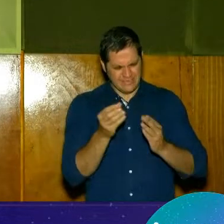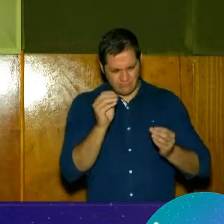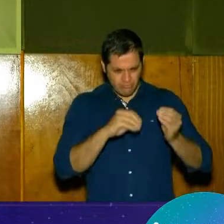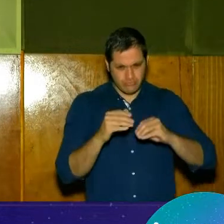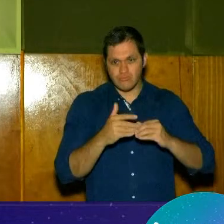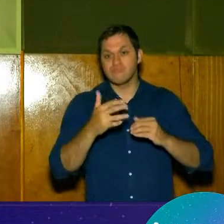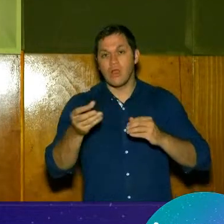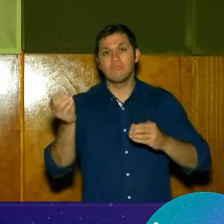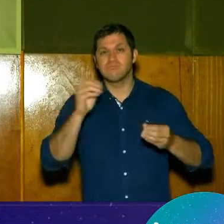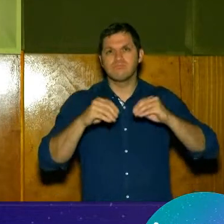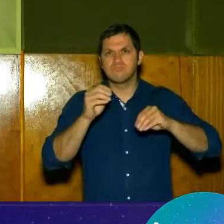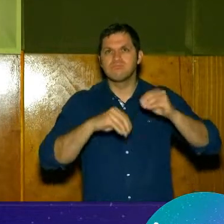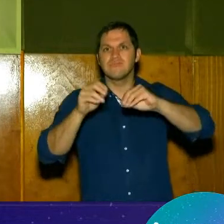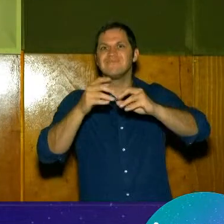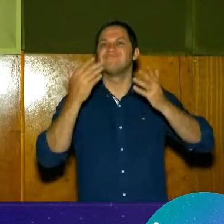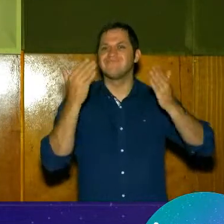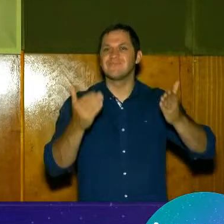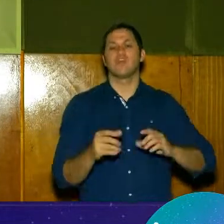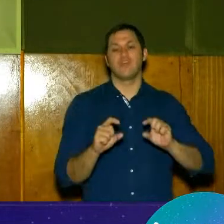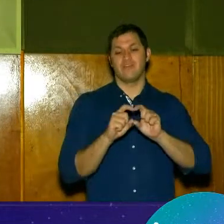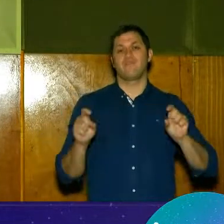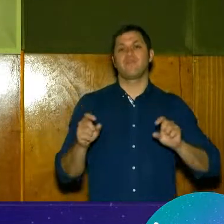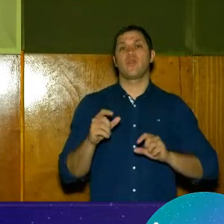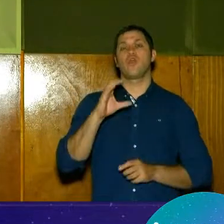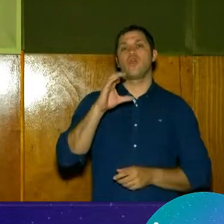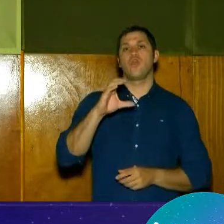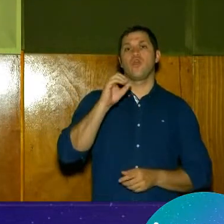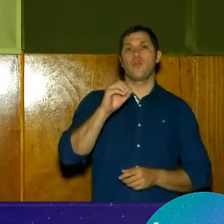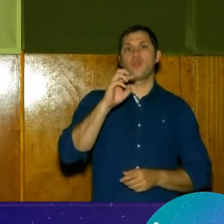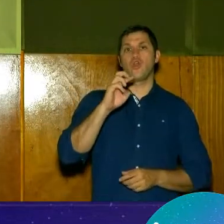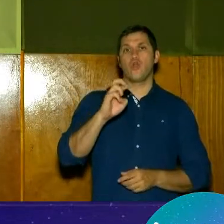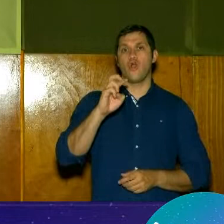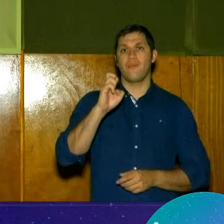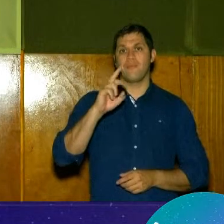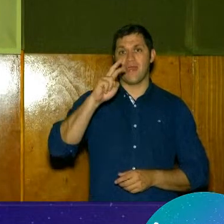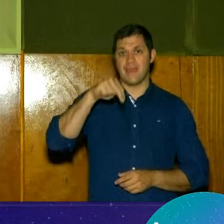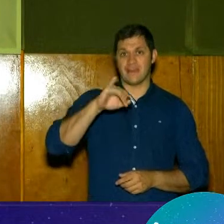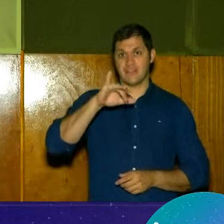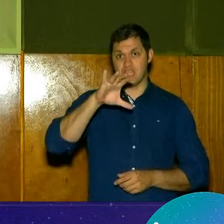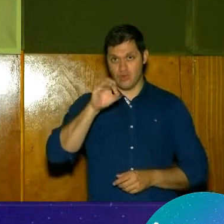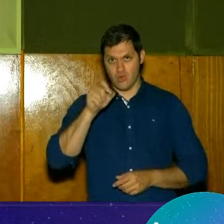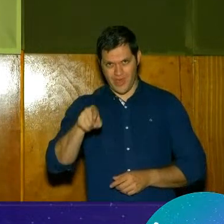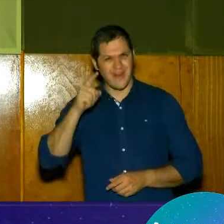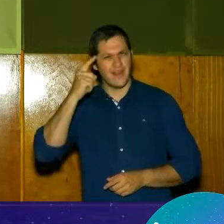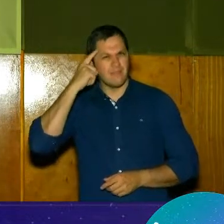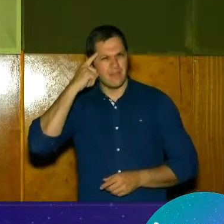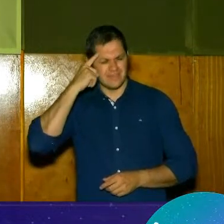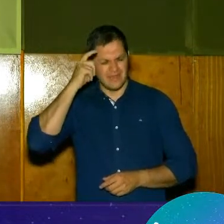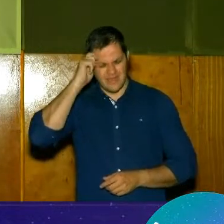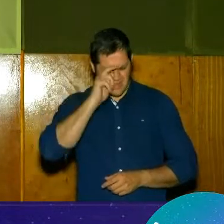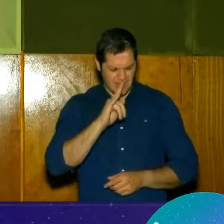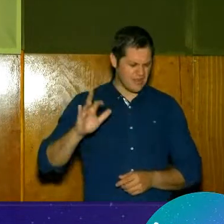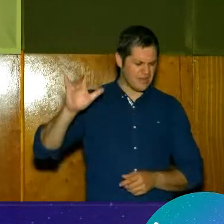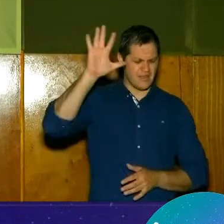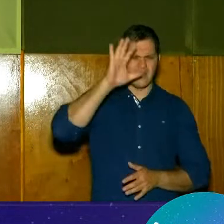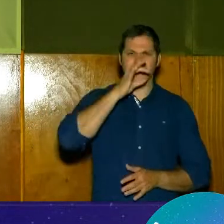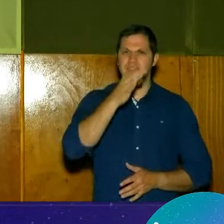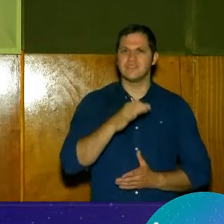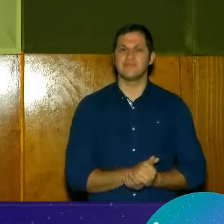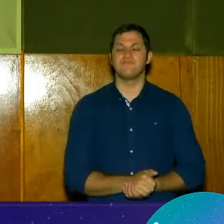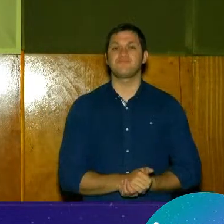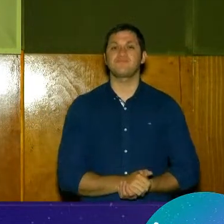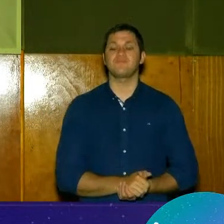se va aprendiendo algo y un poquito más y se avanza y se avanza y finalmente fue copérnico el que convenció a todo